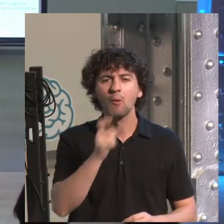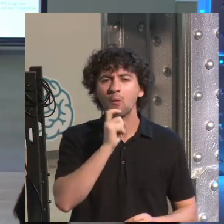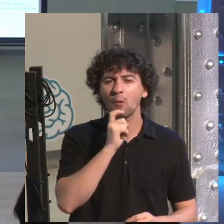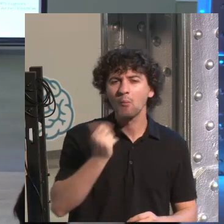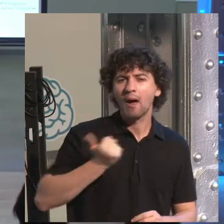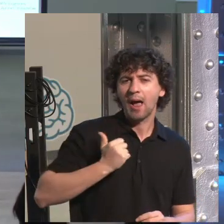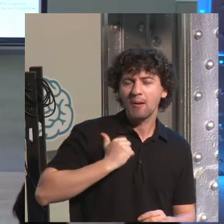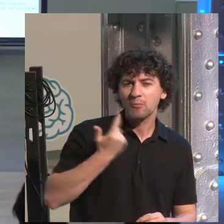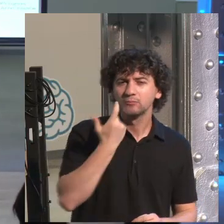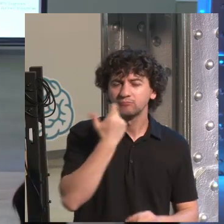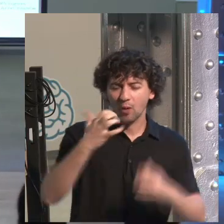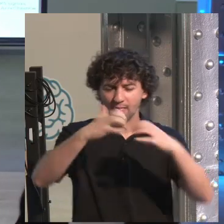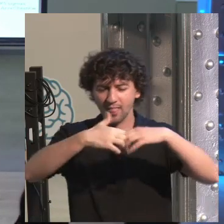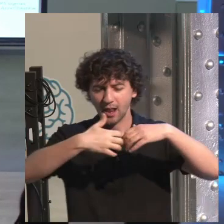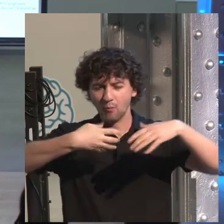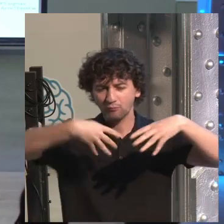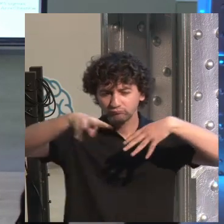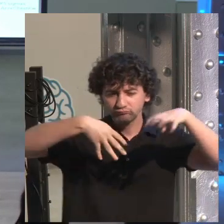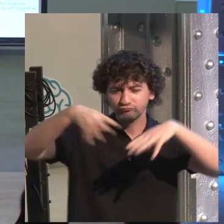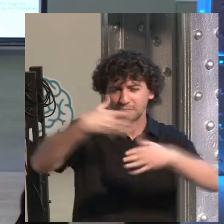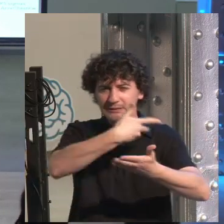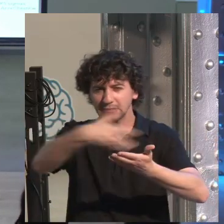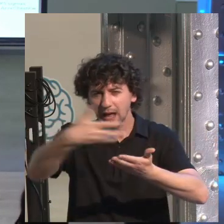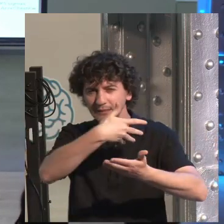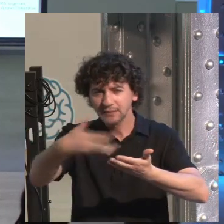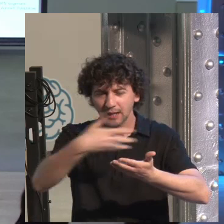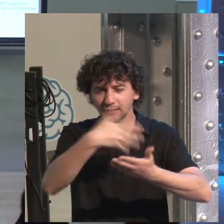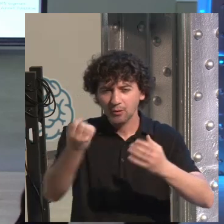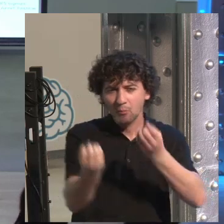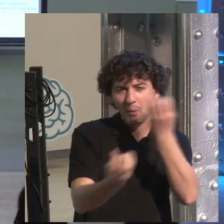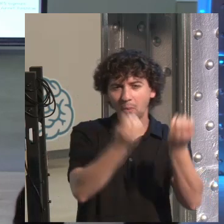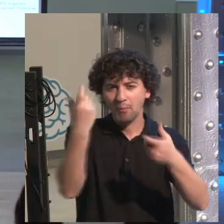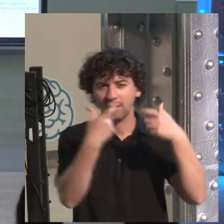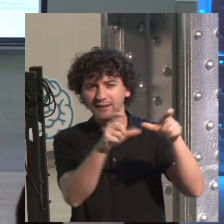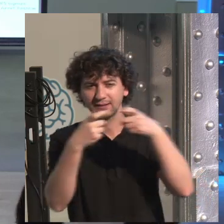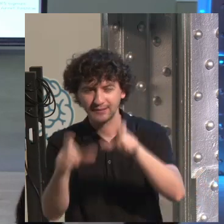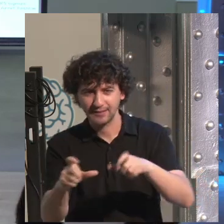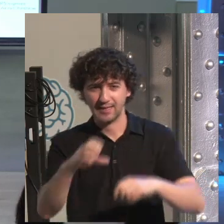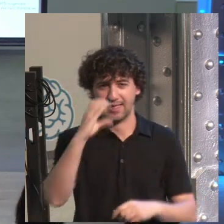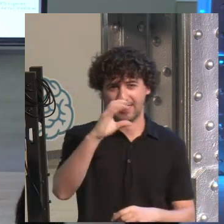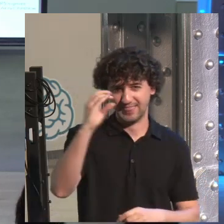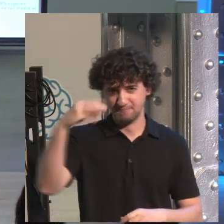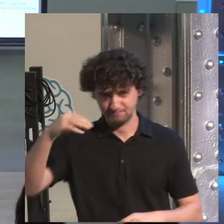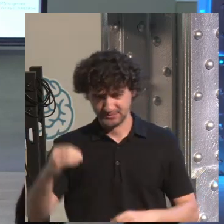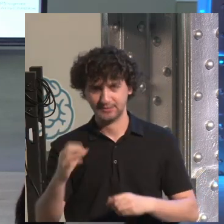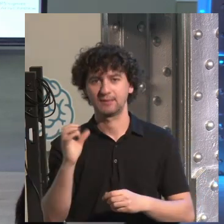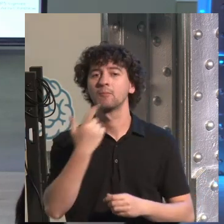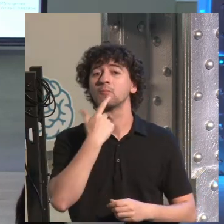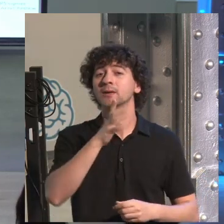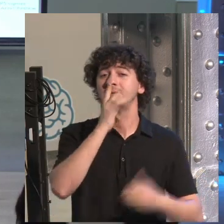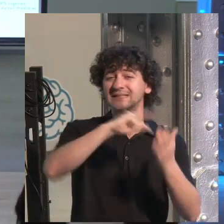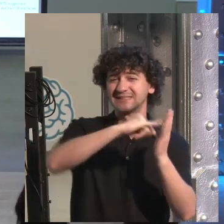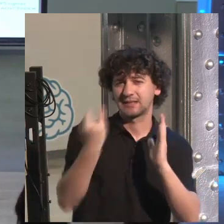flujo sanguíneo según se van activando diferentes partes del cerebro es lo que se llama fNIRS. Lo que pasa es que la técnica es diferente, no